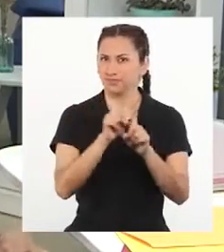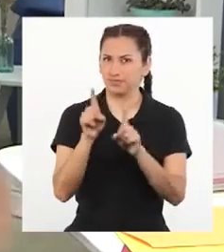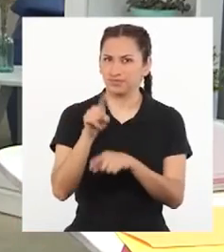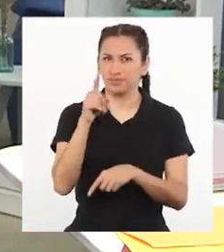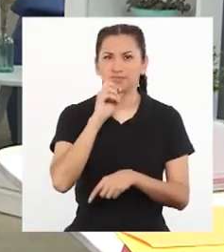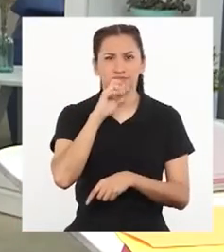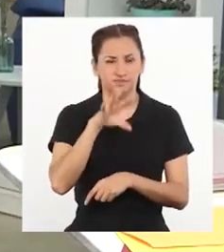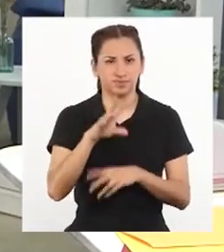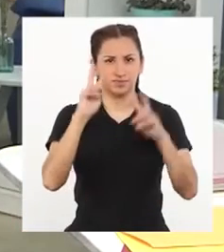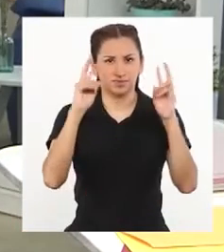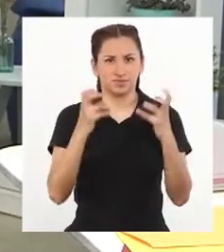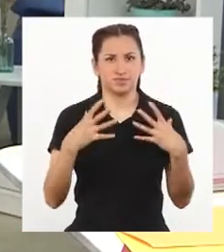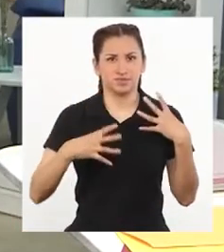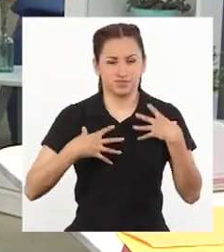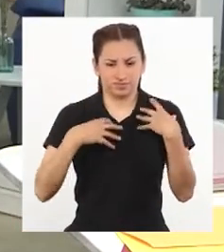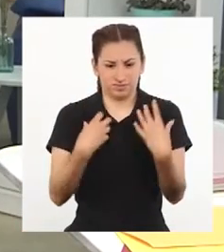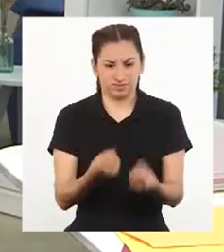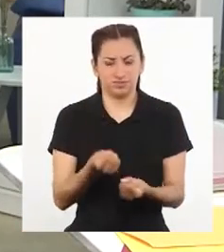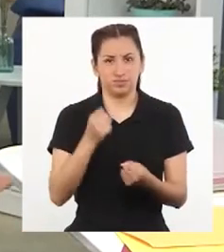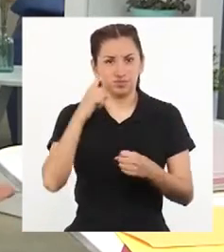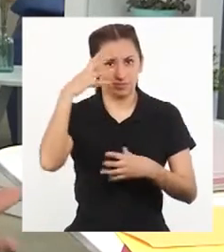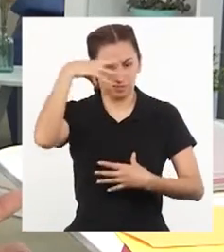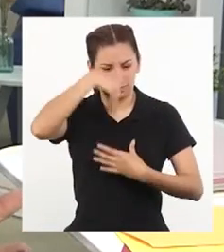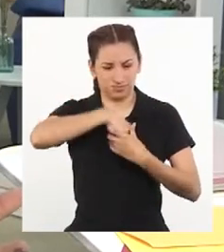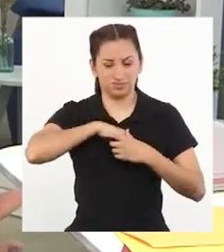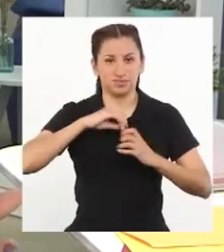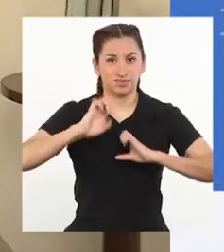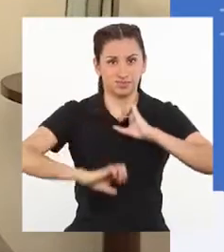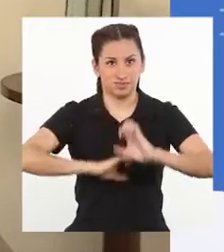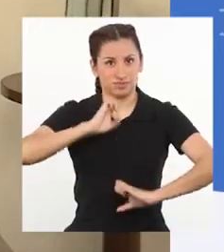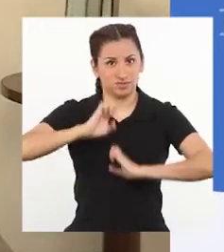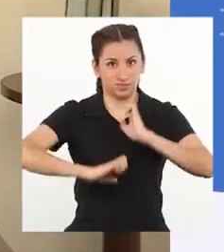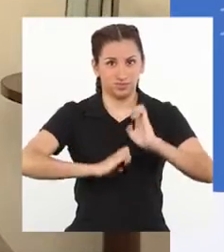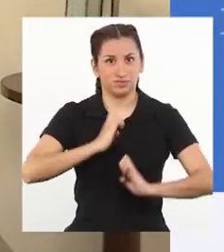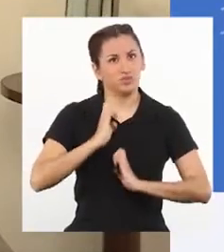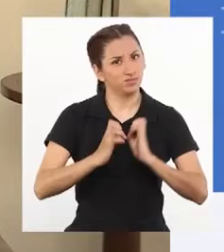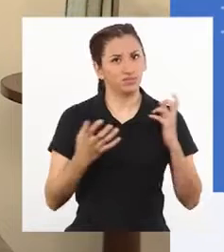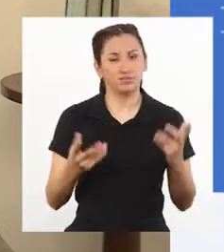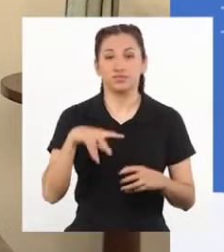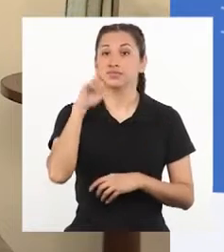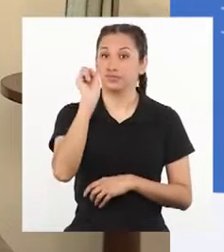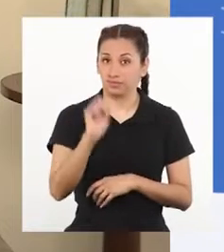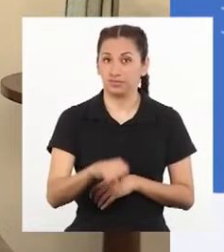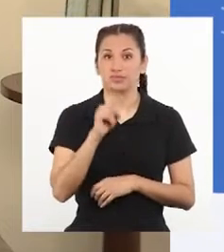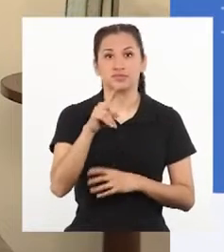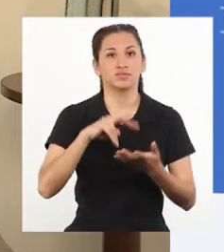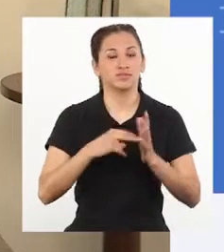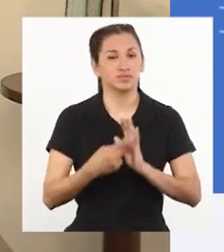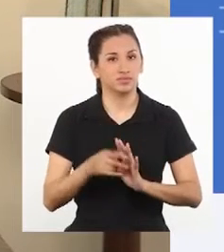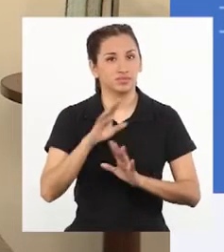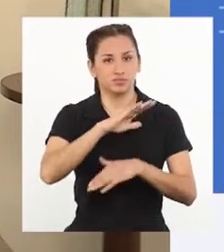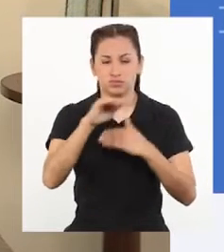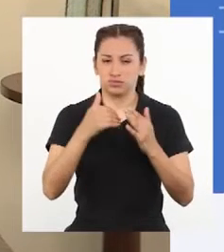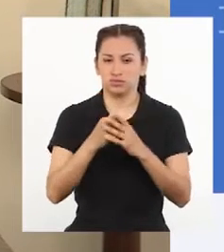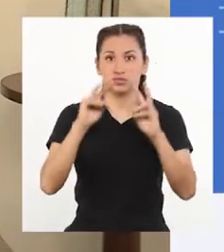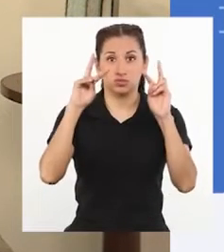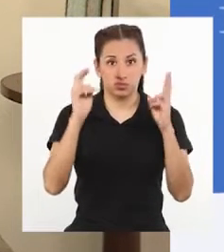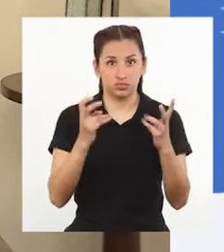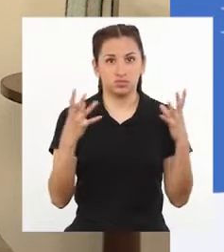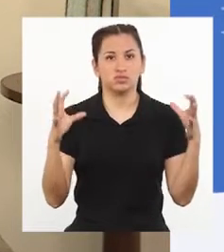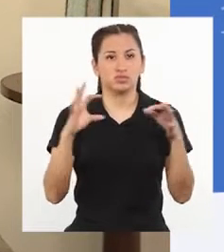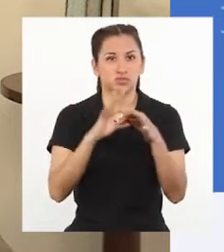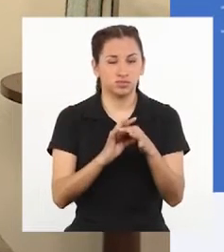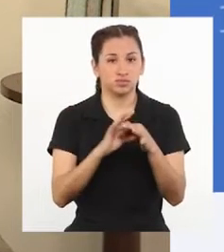Profesora, y también mencionó la salud emocional. Sí, la salud emocional representa aquella